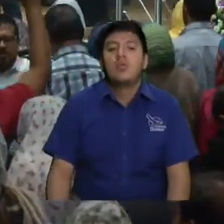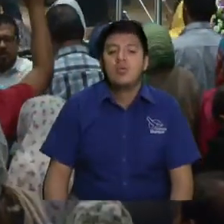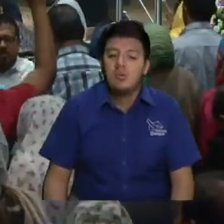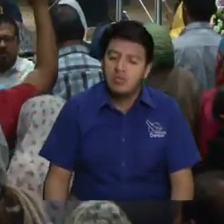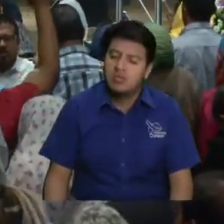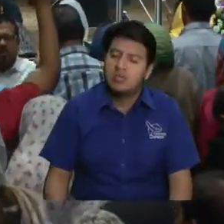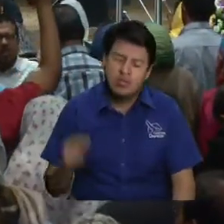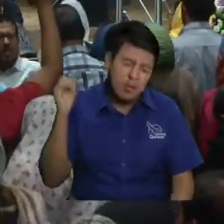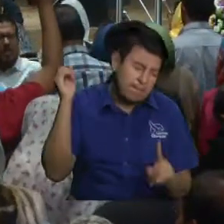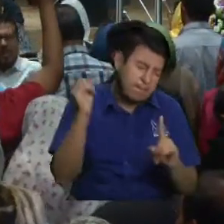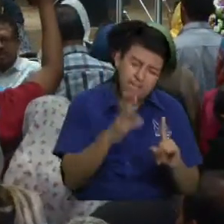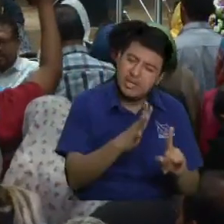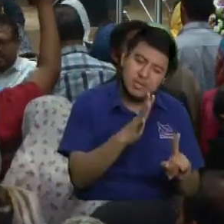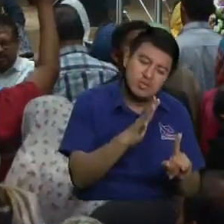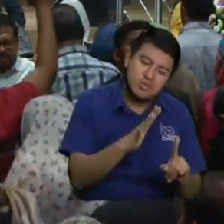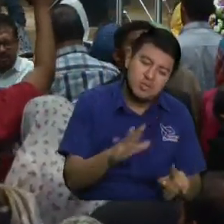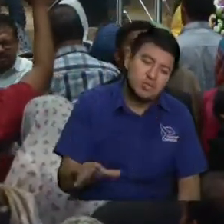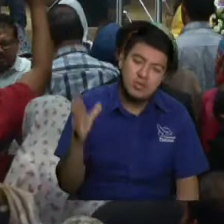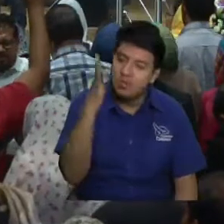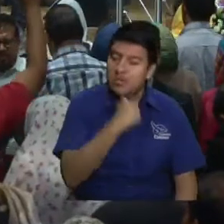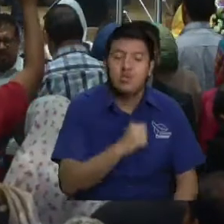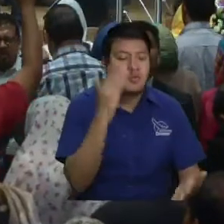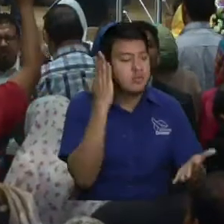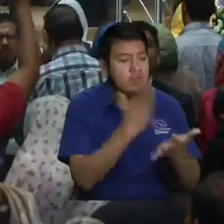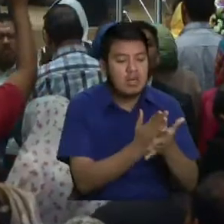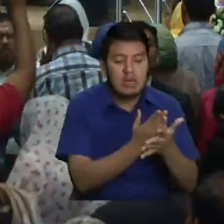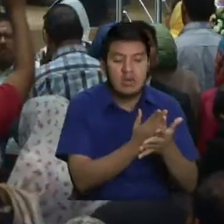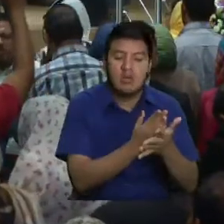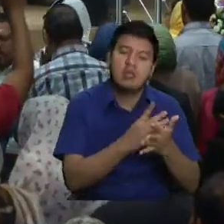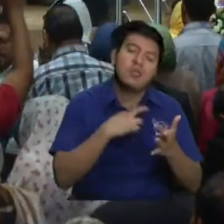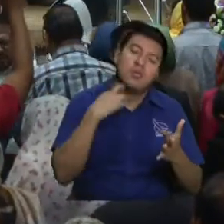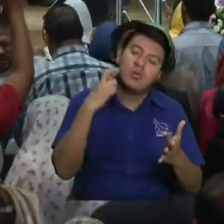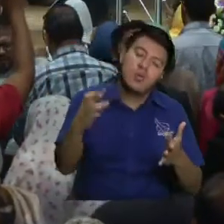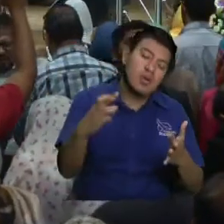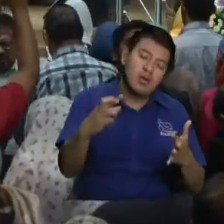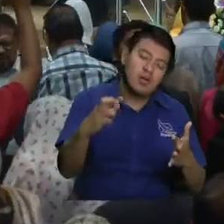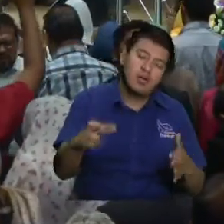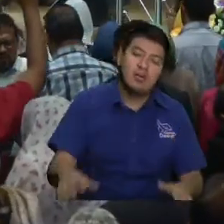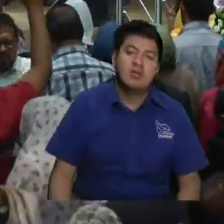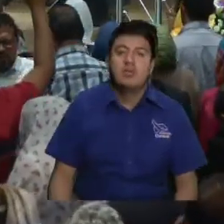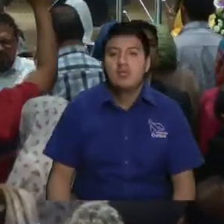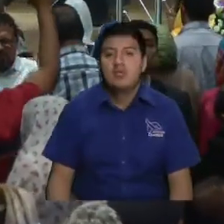conocimos, que no podemos dejar de proclamarlo.